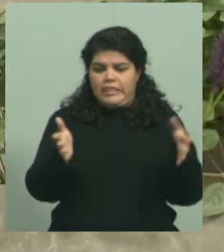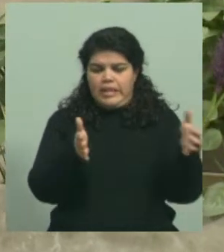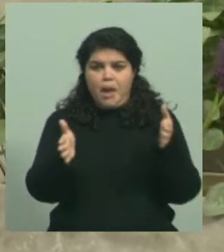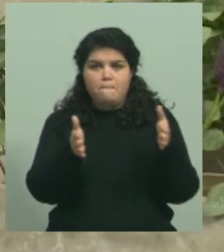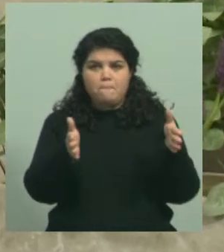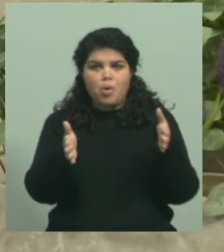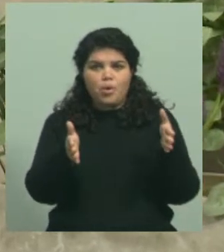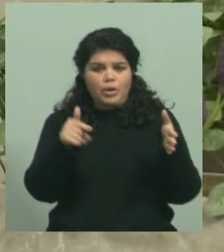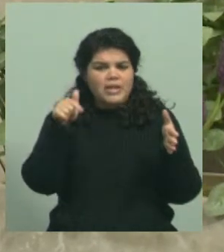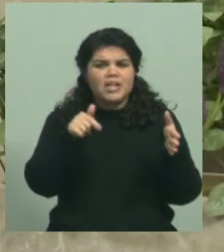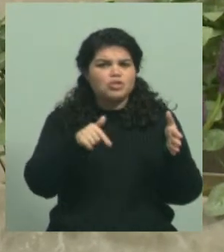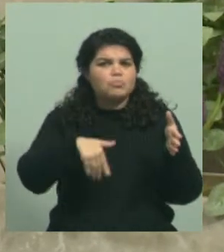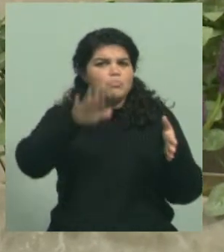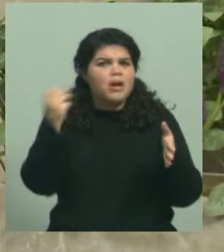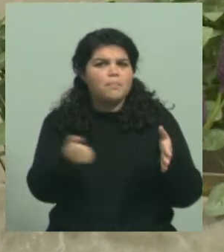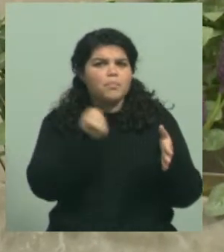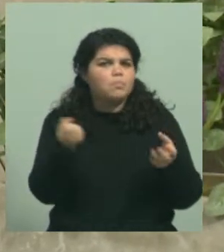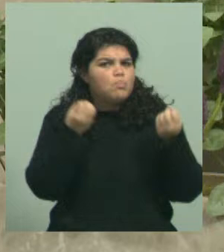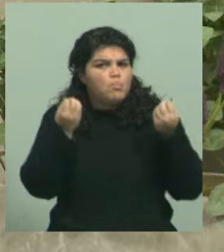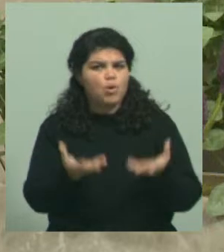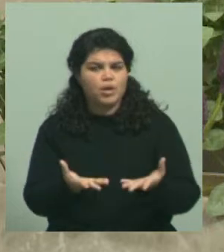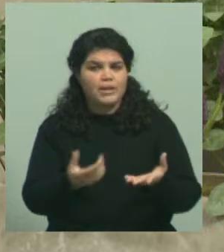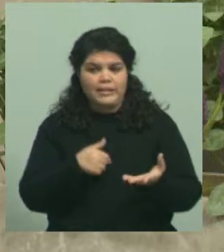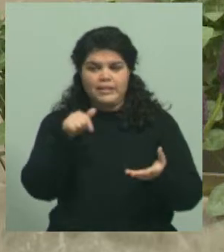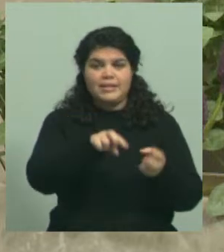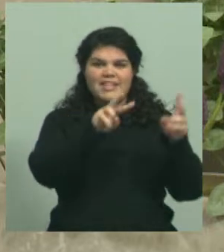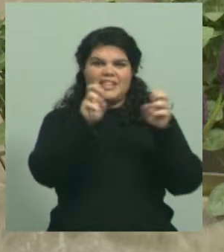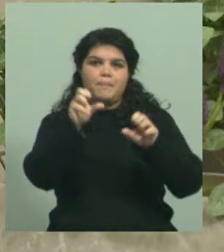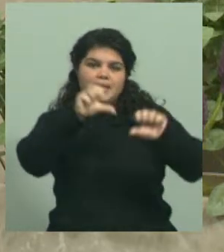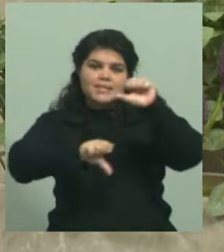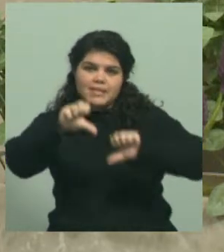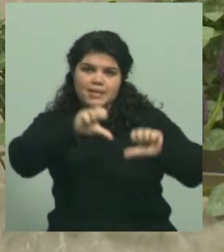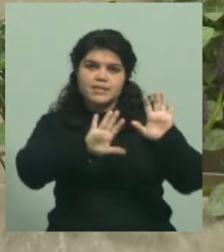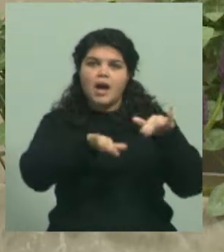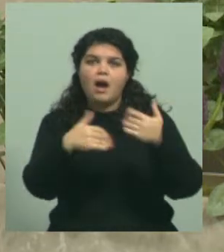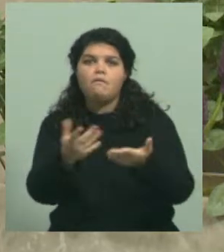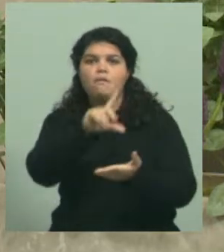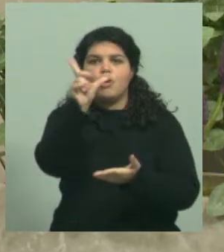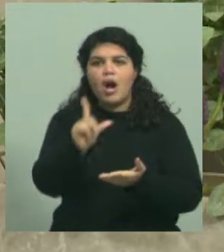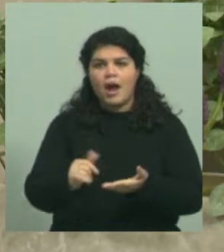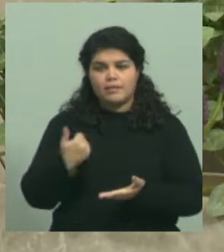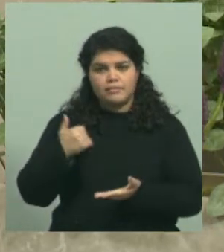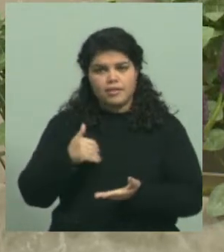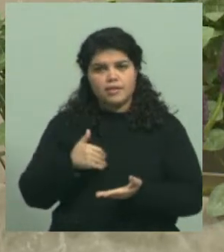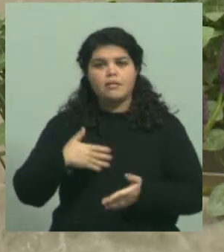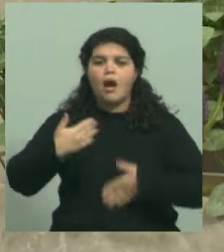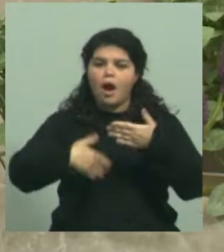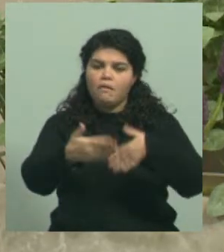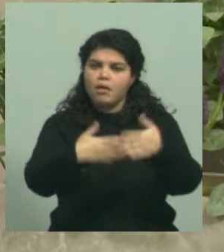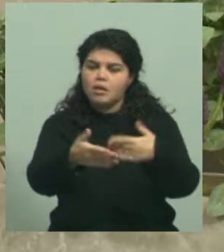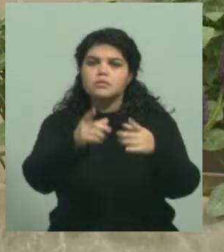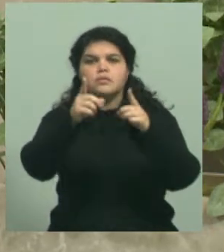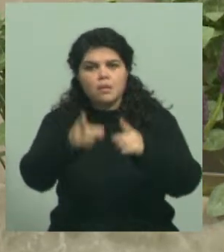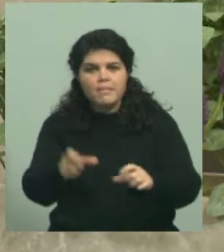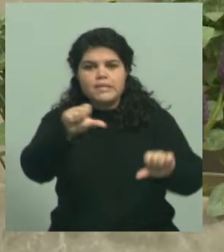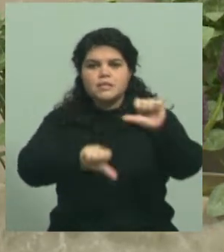Para hacer hincapié en esto, en la importancia de la ciencia para la Argentina, en los avances científicos, seguir apoyando la ciencia, porque es